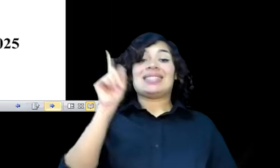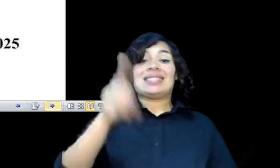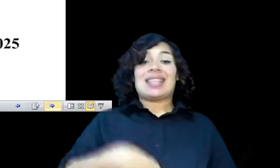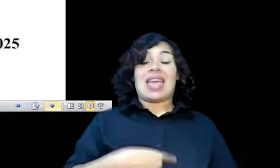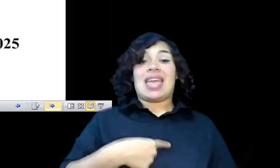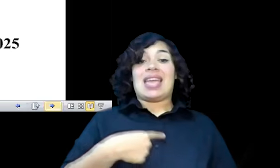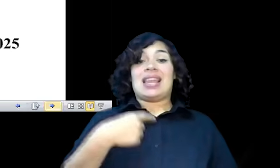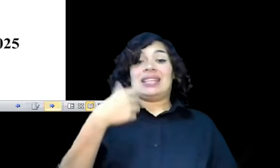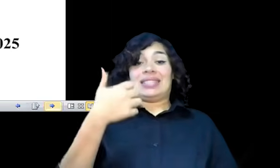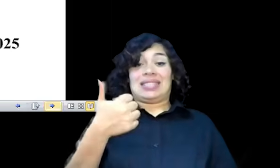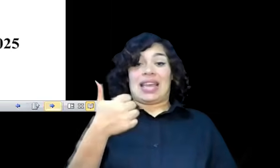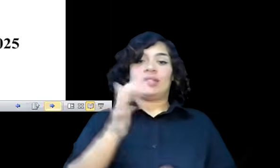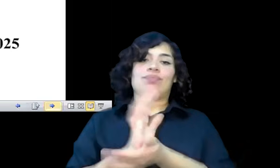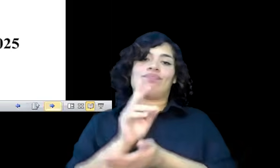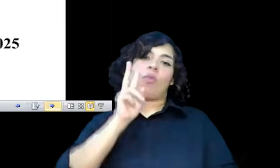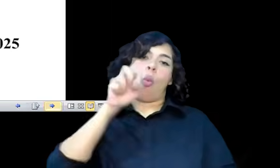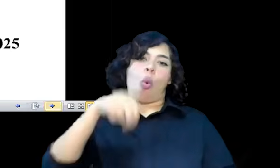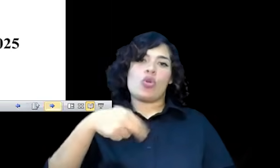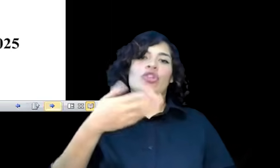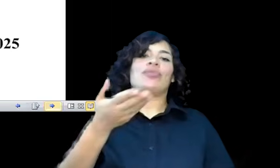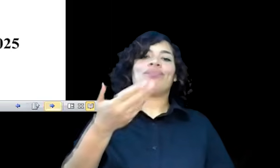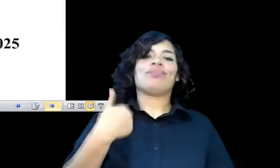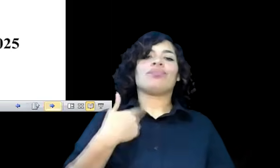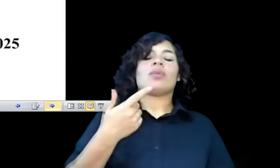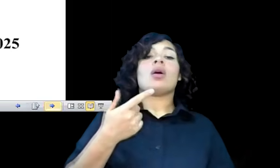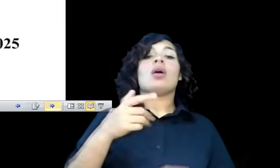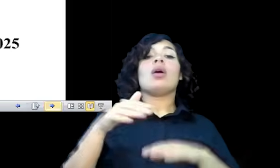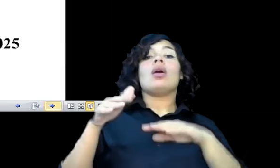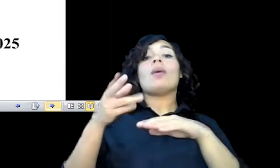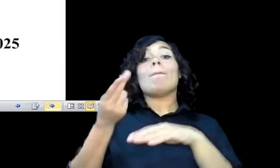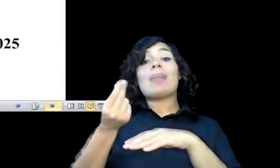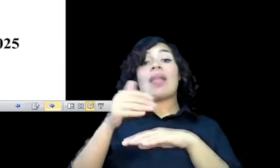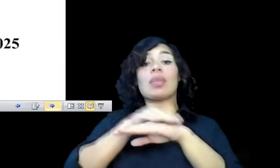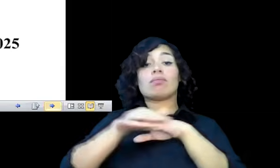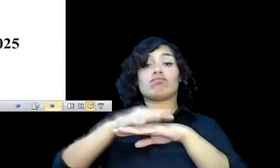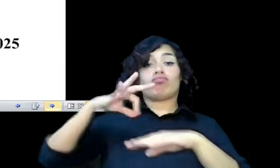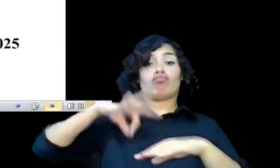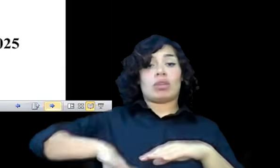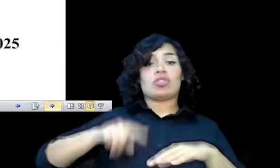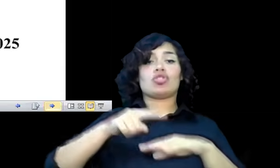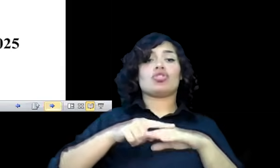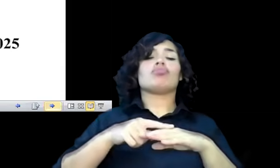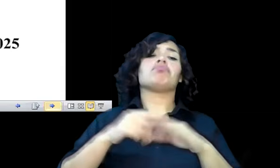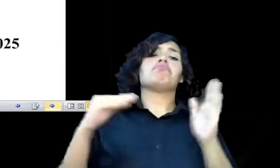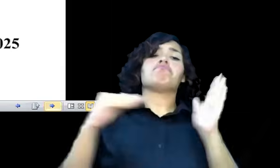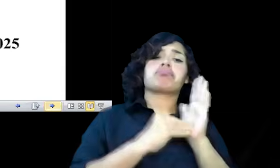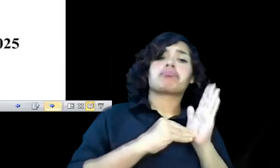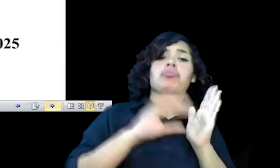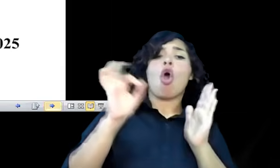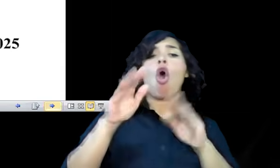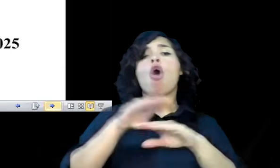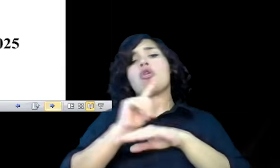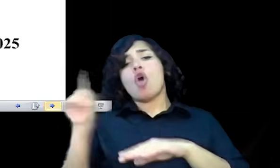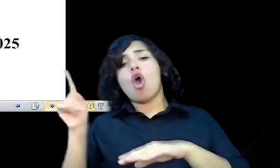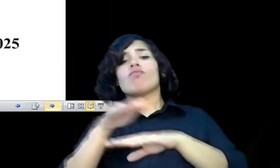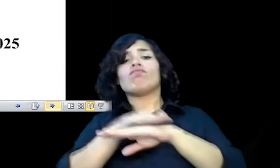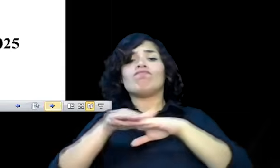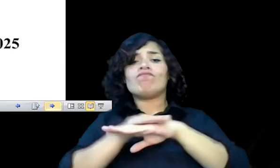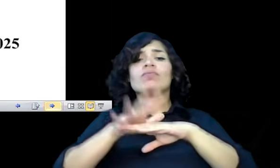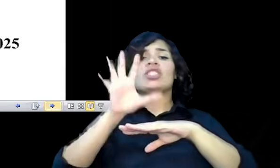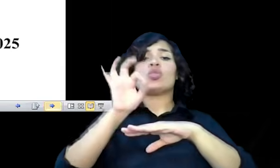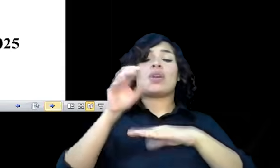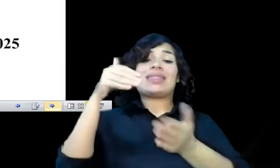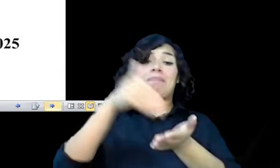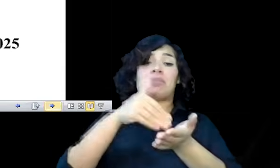que presentar los que ganan más de 150 millones, los que tuvieron ingresos, perdón, grabados, no grabados o exentos superiores a 150